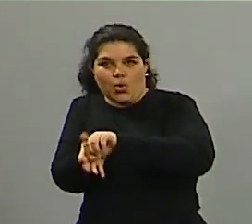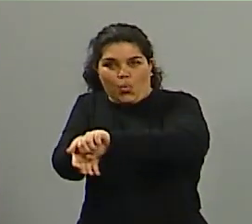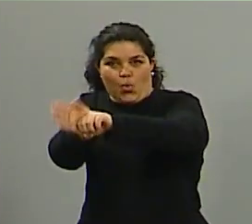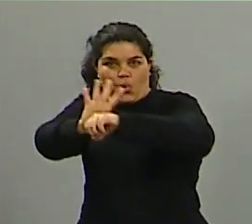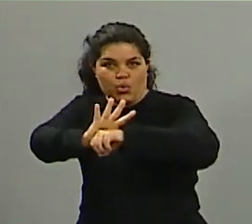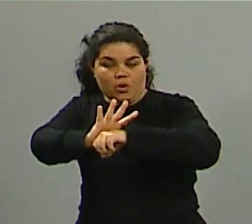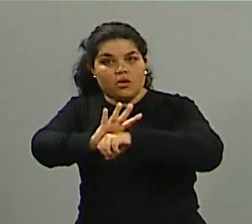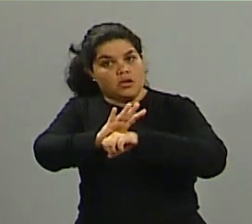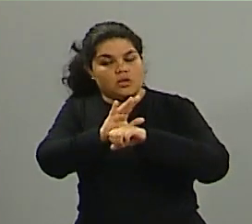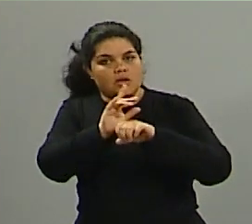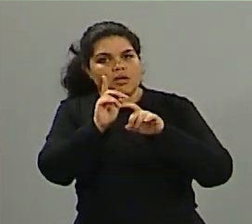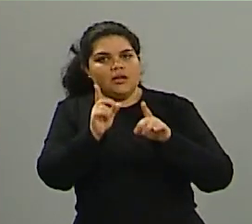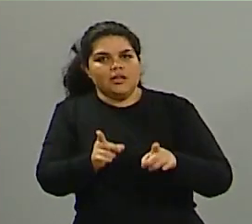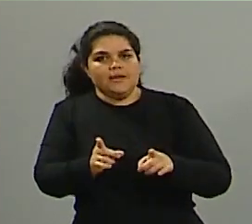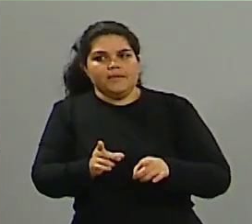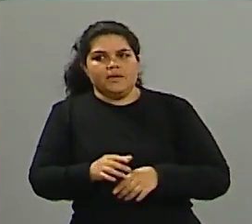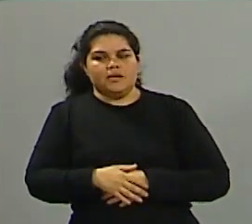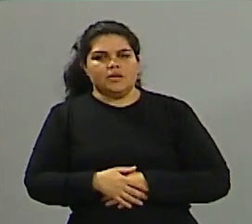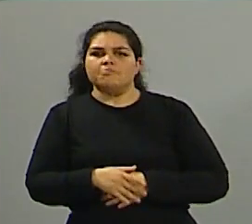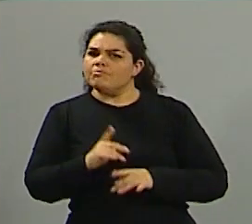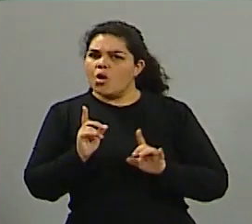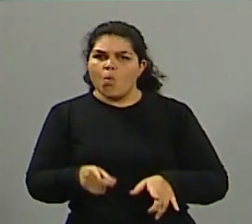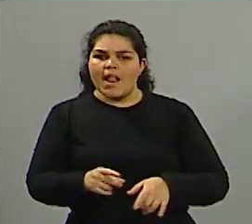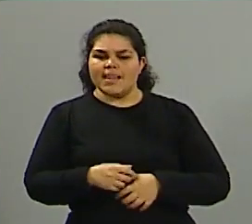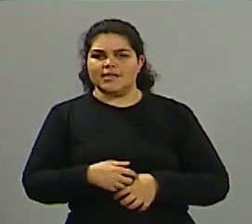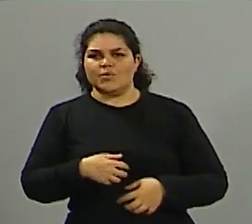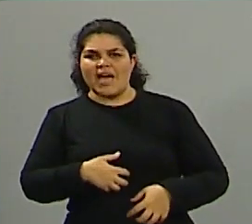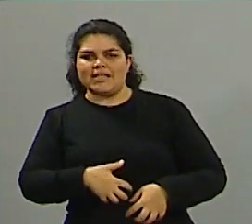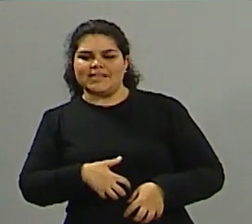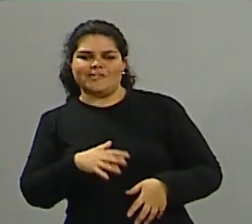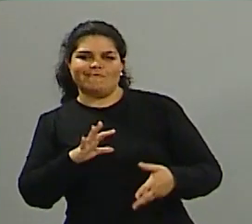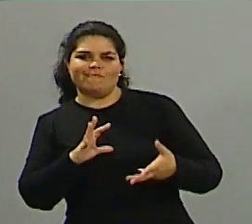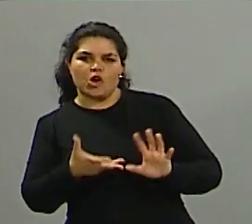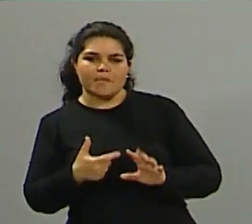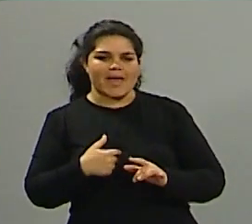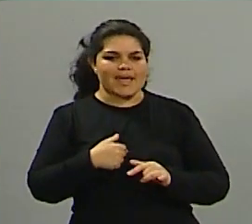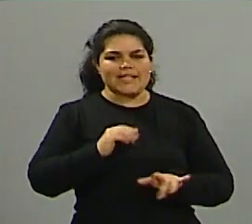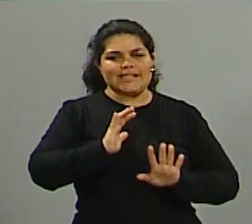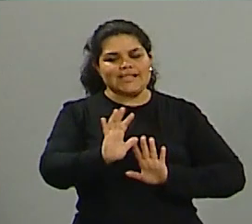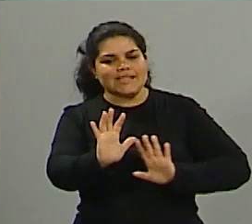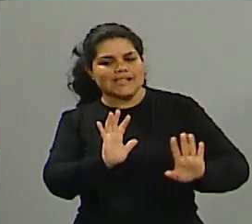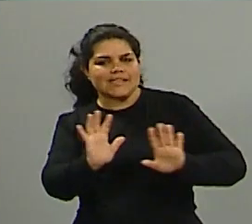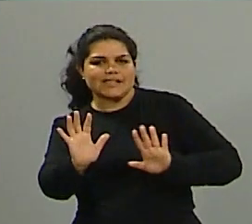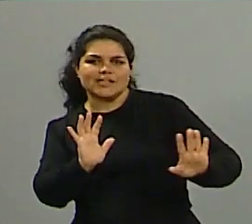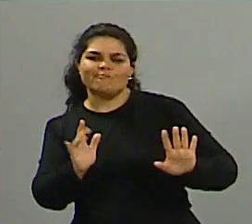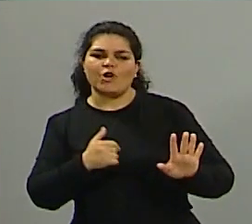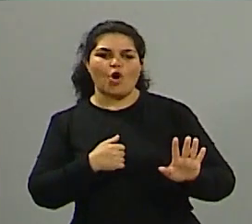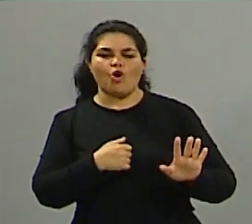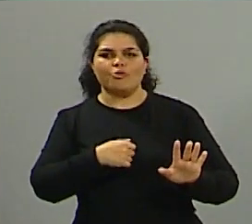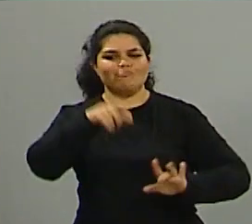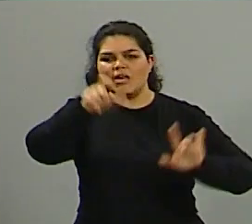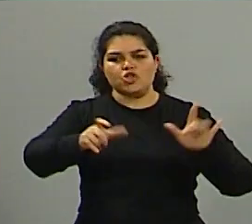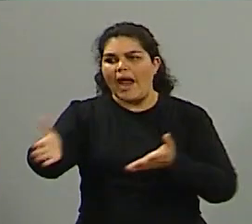digo, había recelos, me imagino. Sí, claro. Recelos para los recursos, recelos por el protagonismo que empezaba a